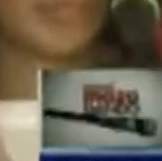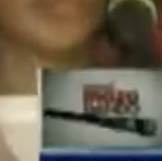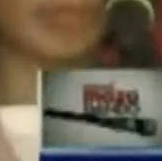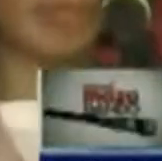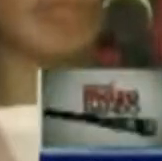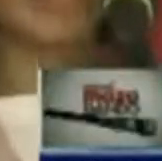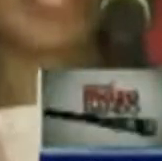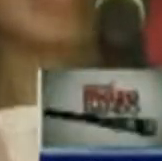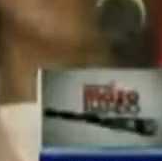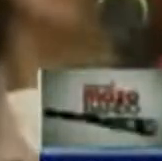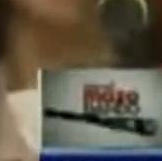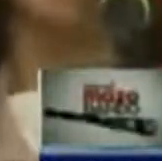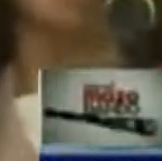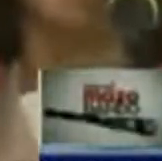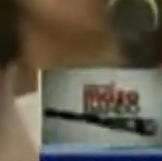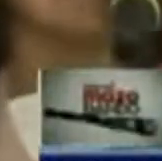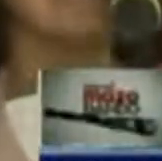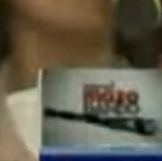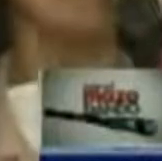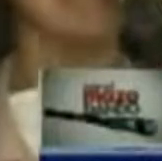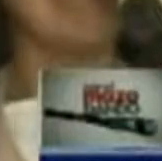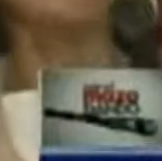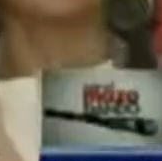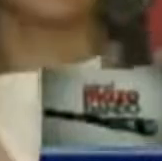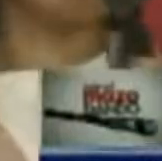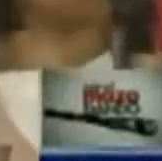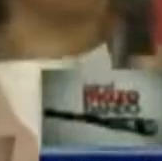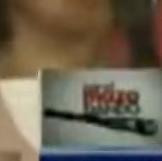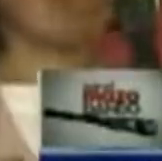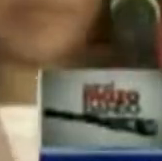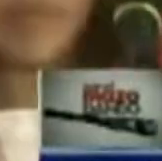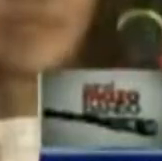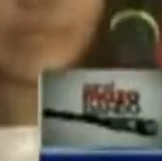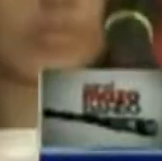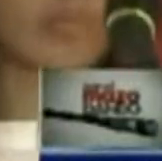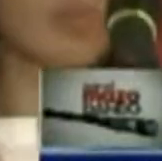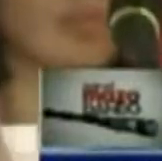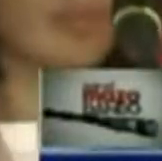con leche para tomar y la vaca vieja